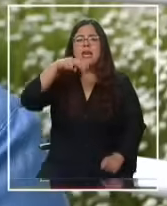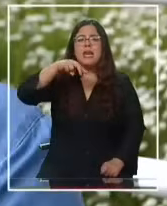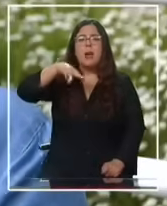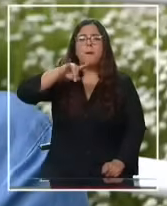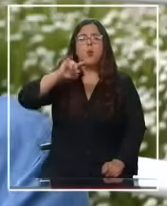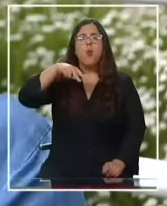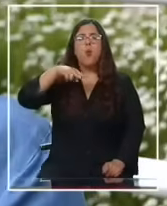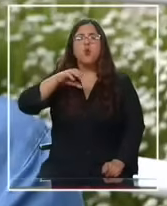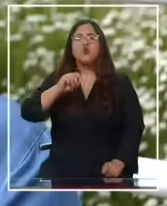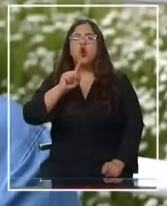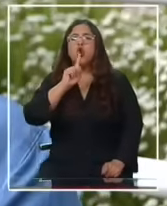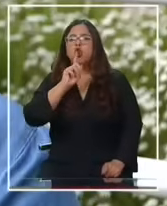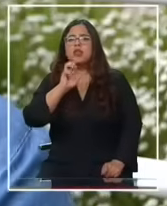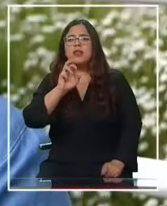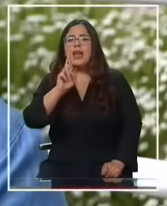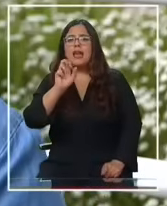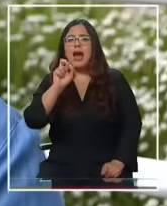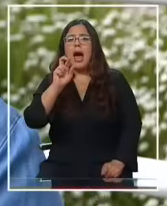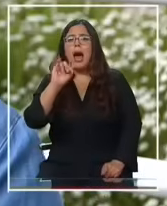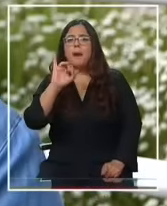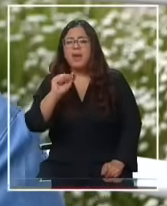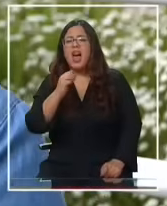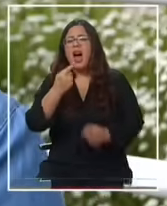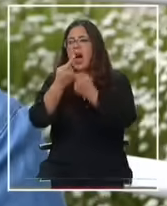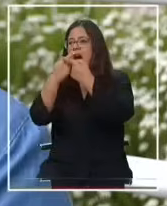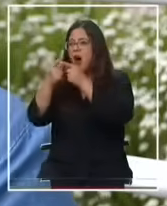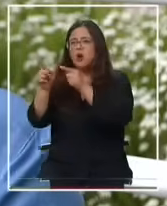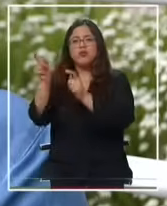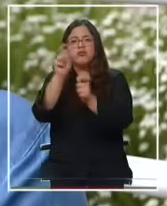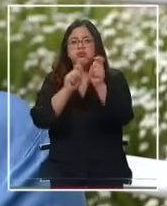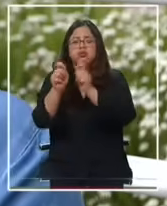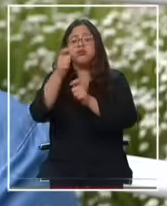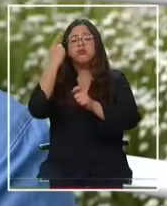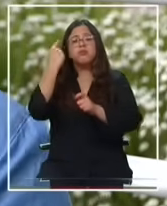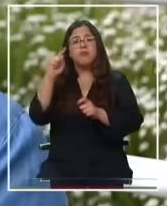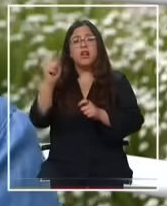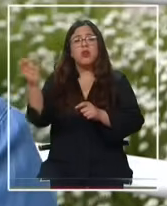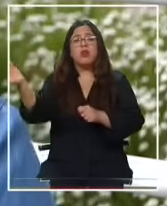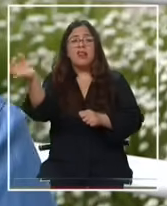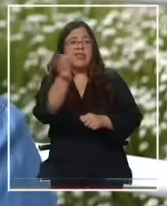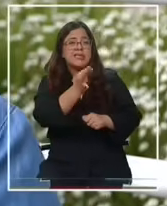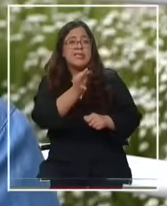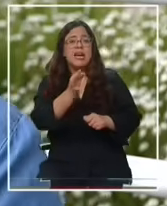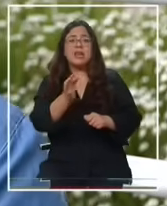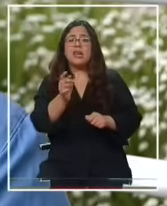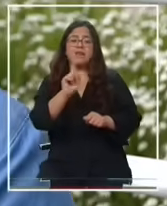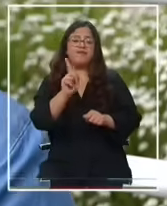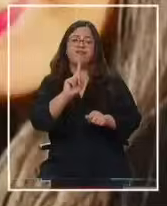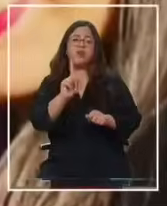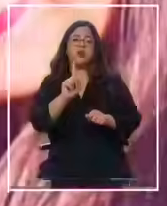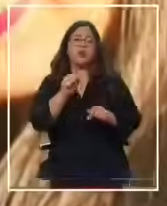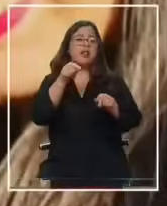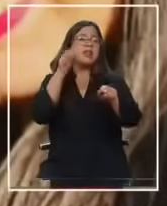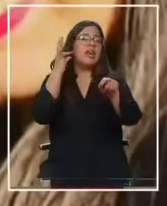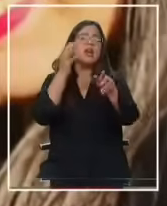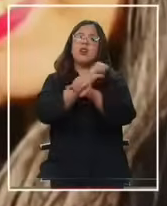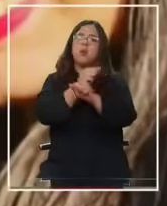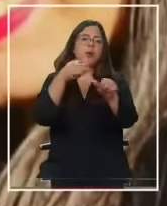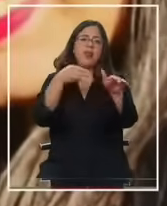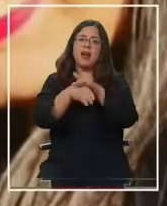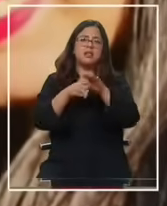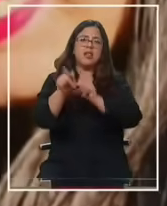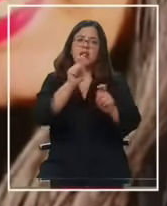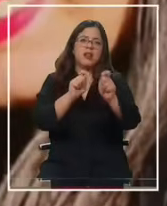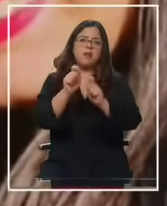optar a otros tratamientos de quimioterapia también. Y lamentablemente le decían que no estaban cubiertos y que ella no podía acceder a eso.